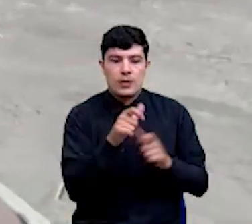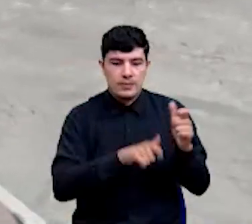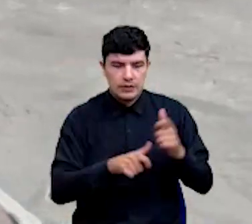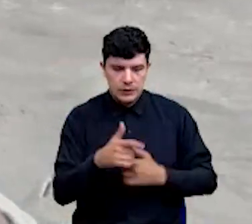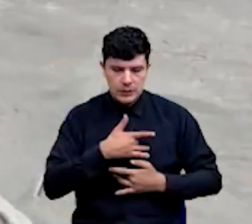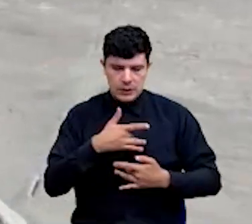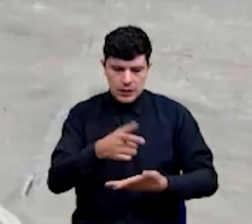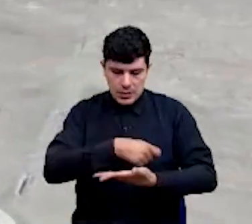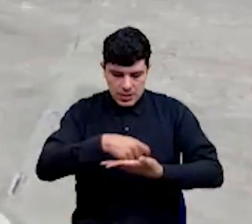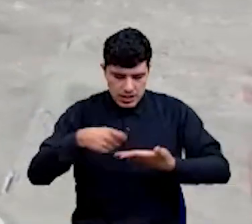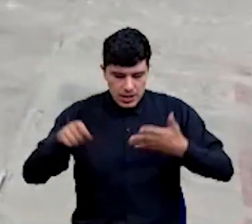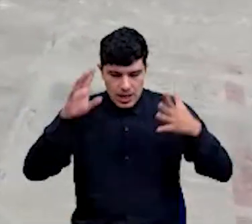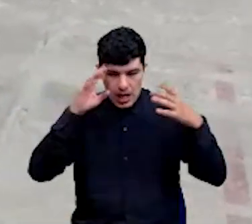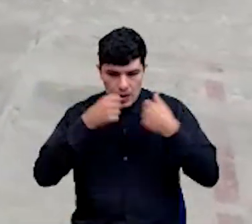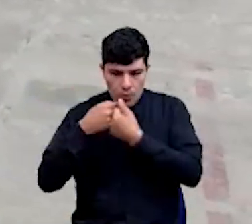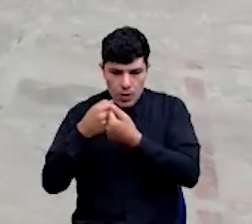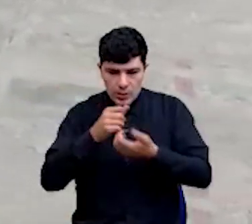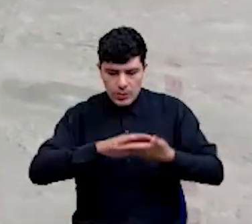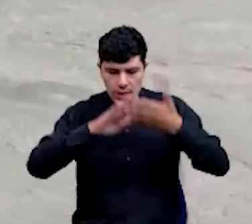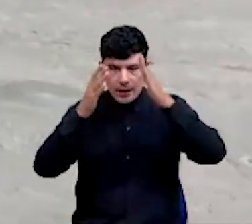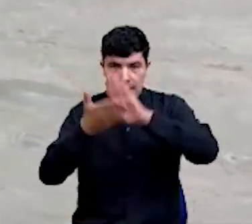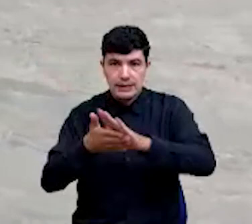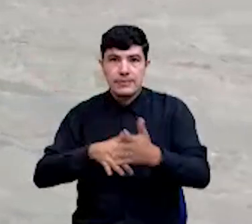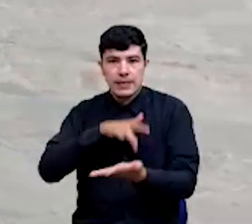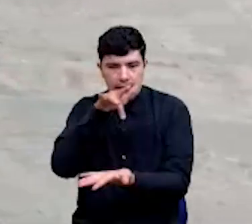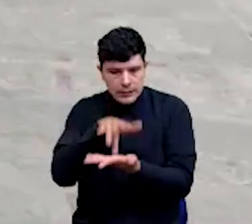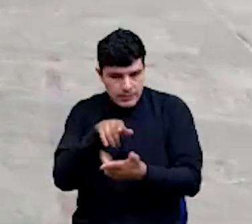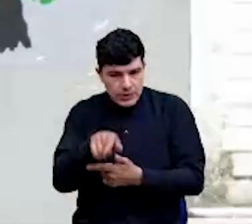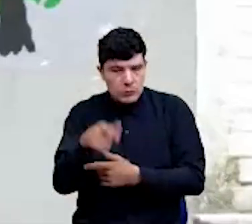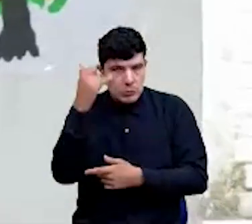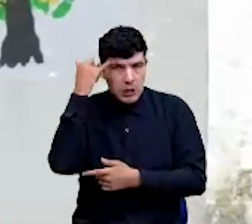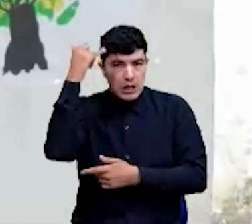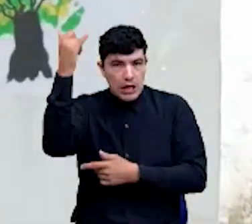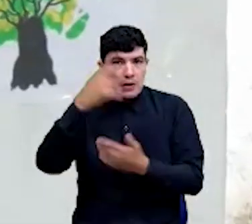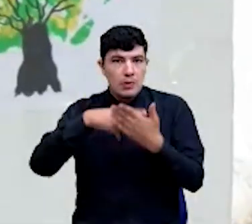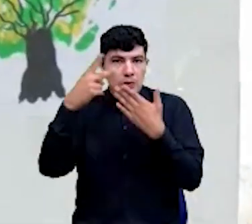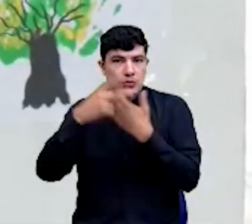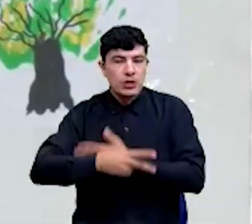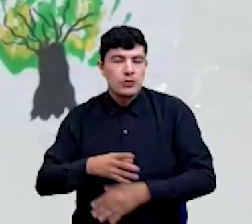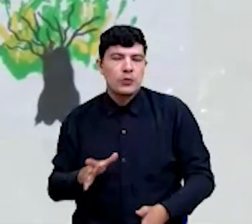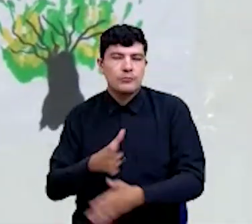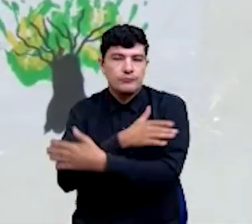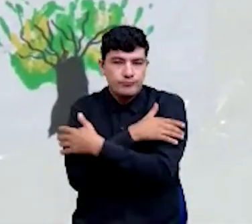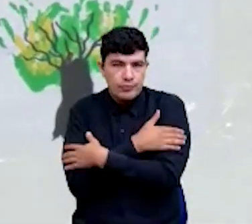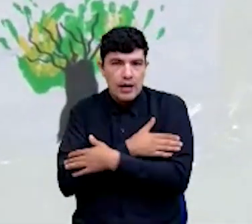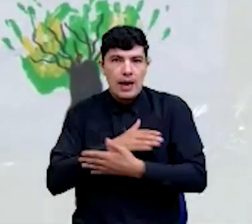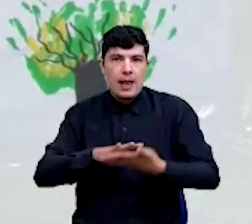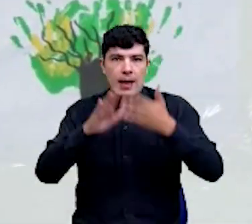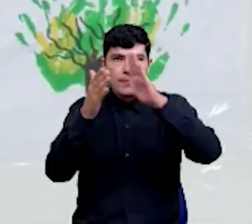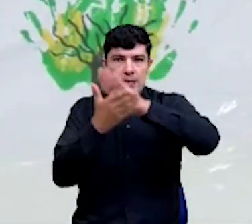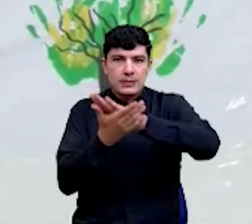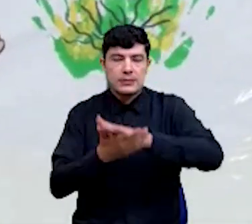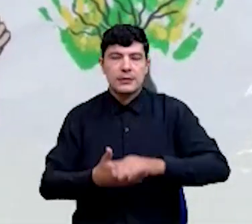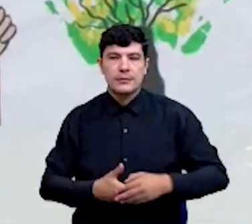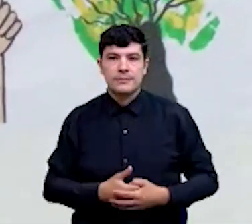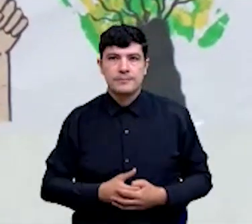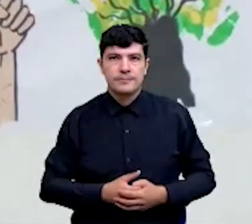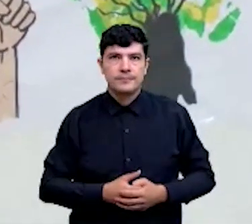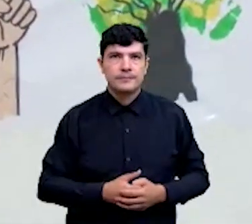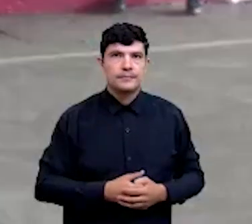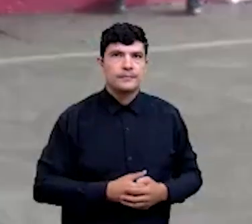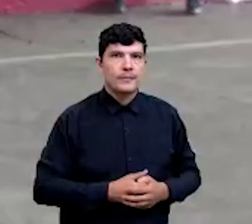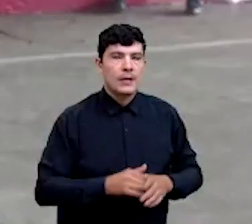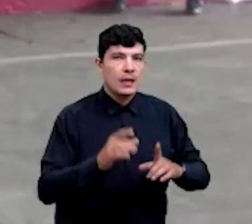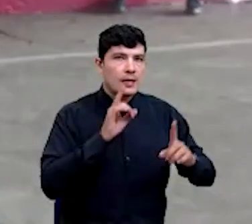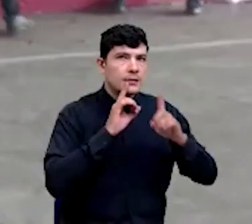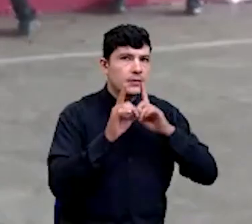firmantes del Acuerdo de Paz, participaron de la iniciativa Abraza la Verdad. El diálogo no puede ser simplemente